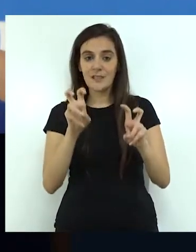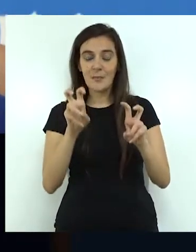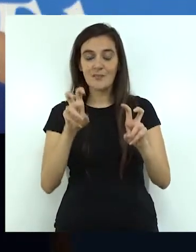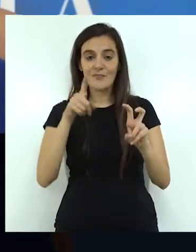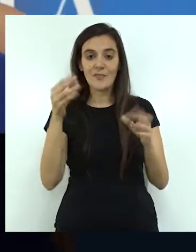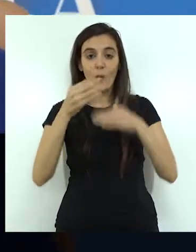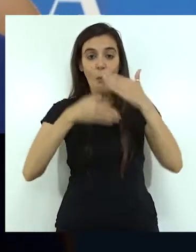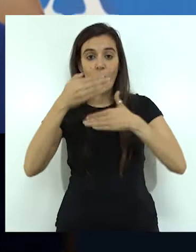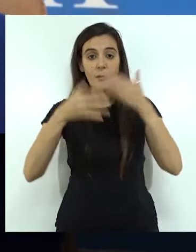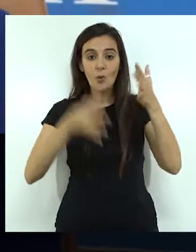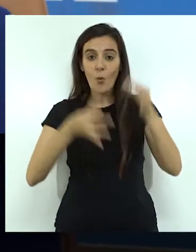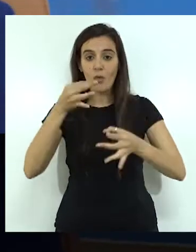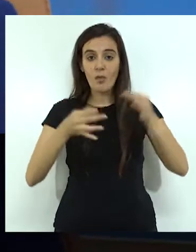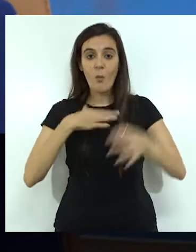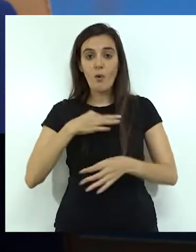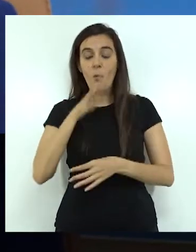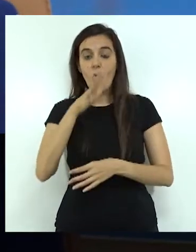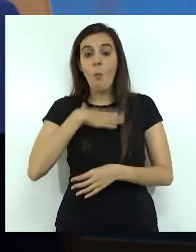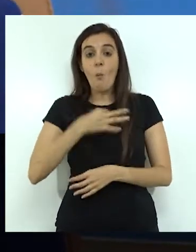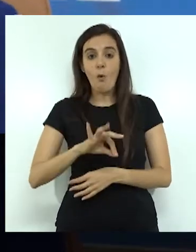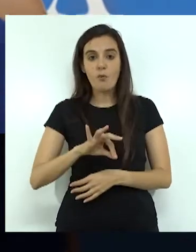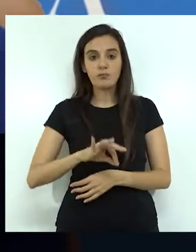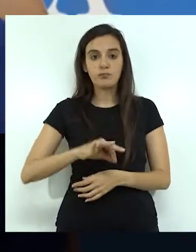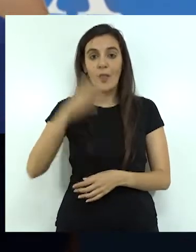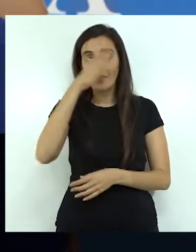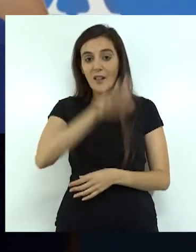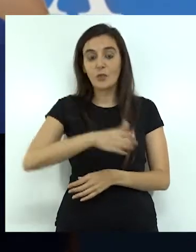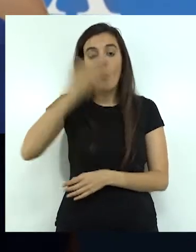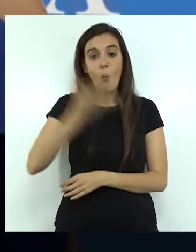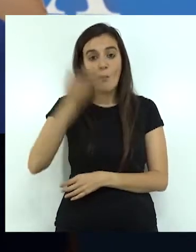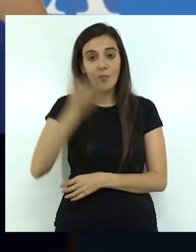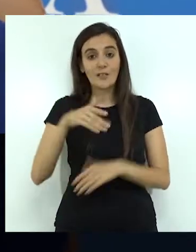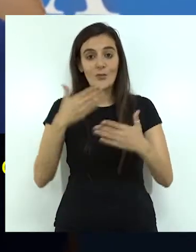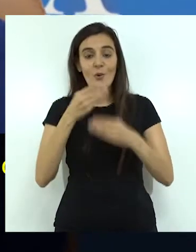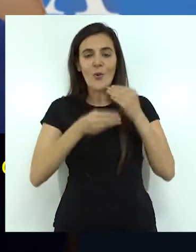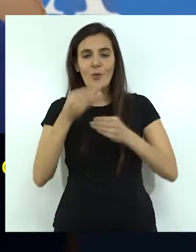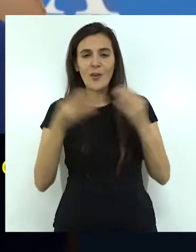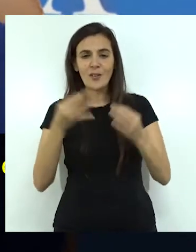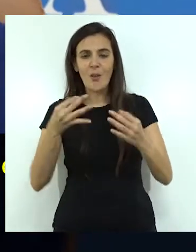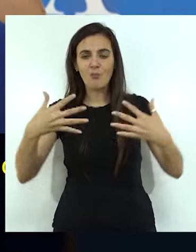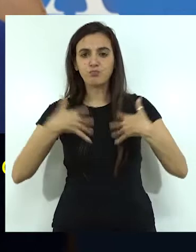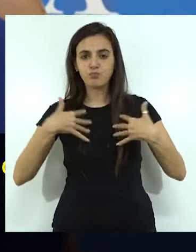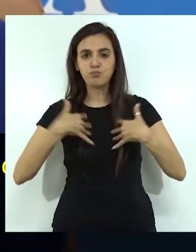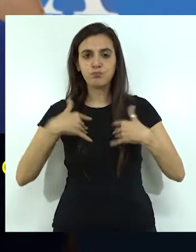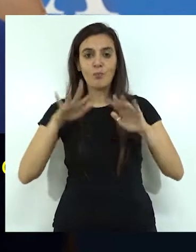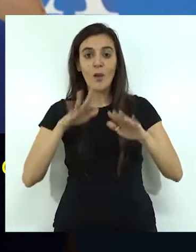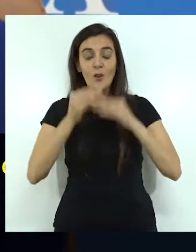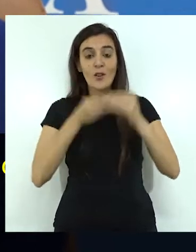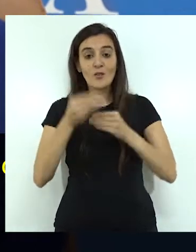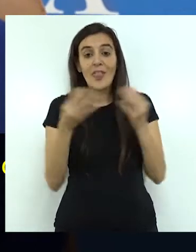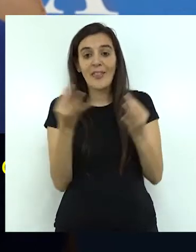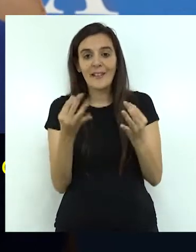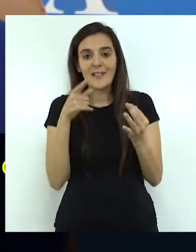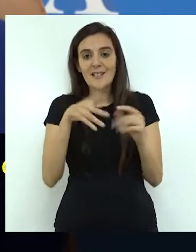judicial por presuntamente delitos muy graves y desde luego eso me produce un profundo dolor pero eso no no quita que el